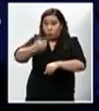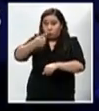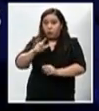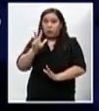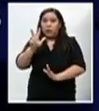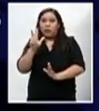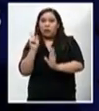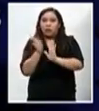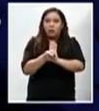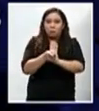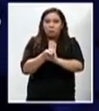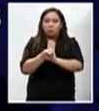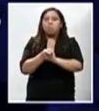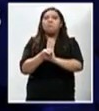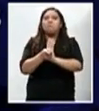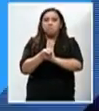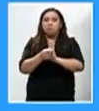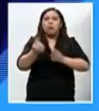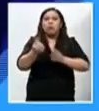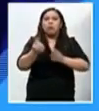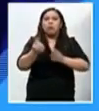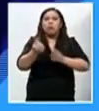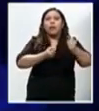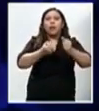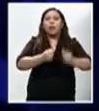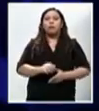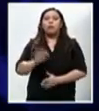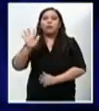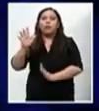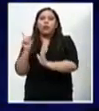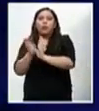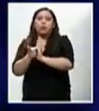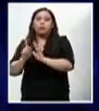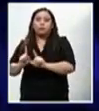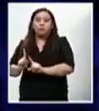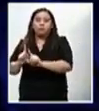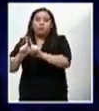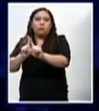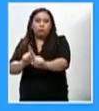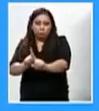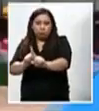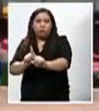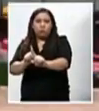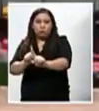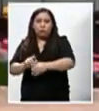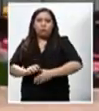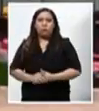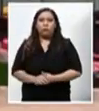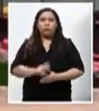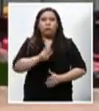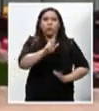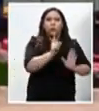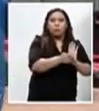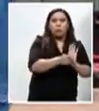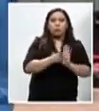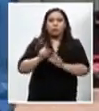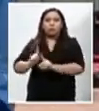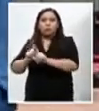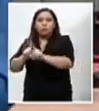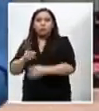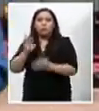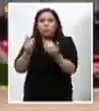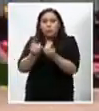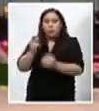3 minutos en un autoservicio y cada 5 minutos en la modalidad peatonal, como están ahorita